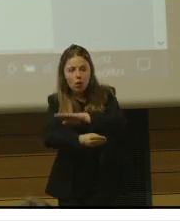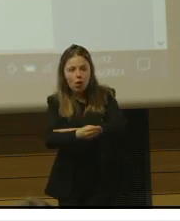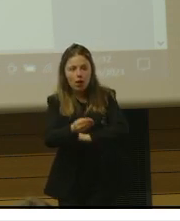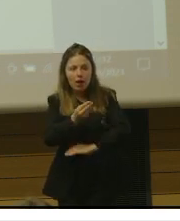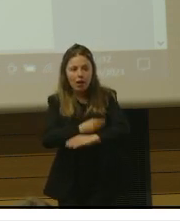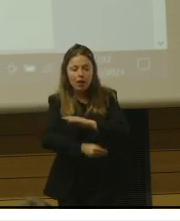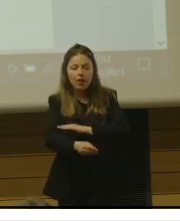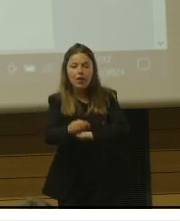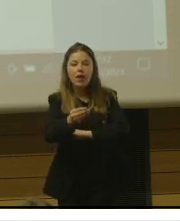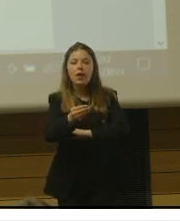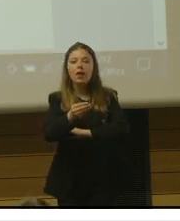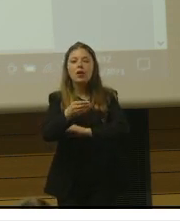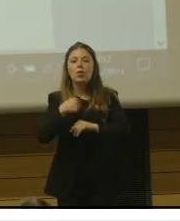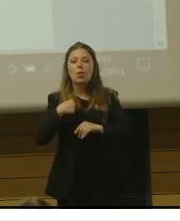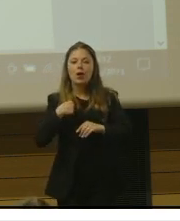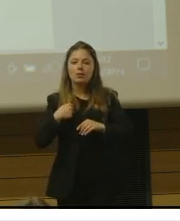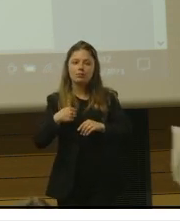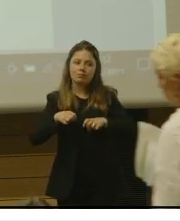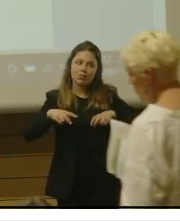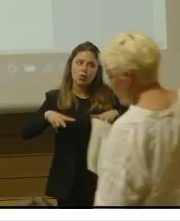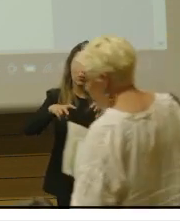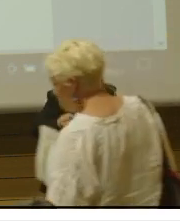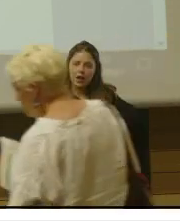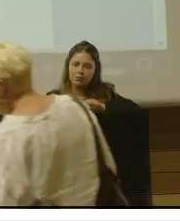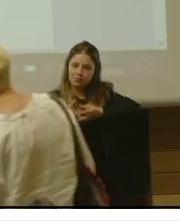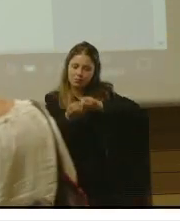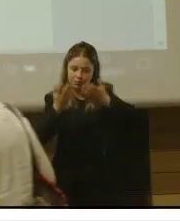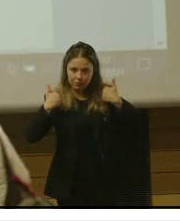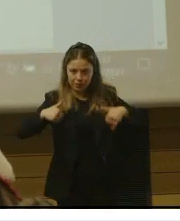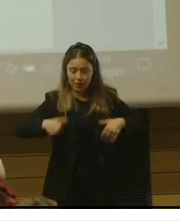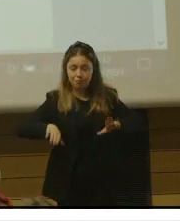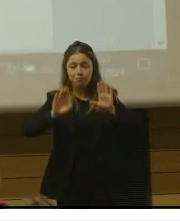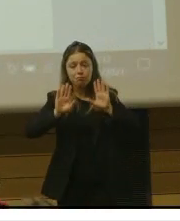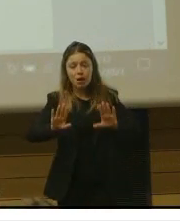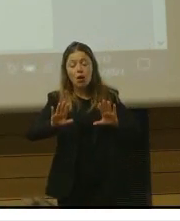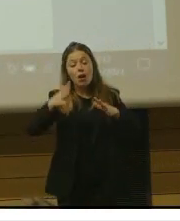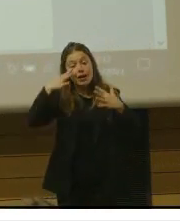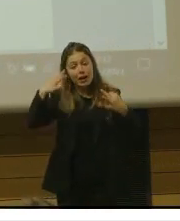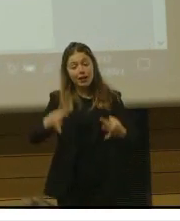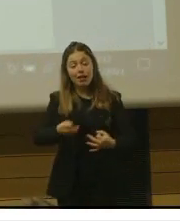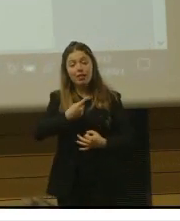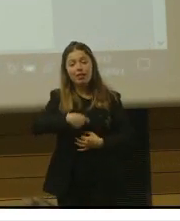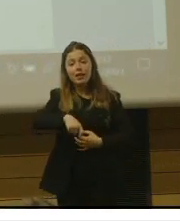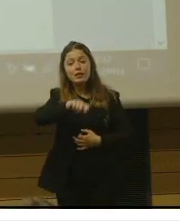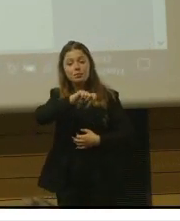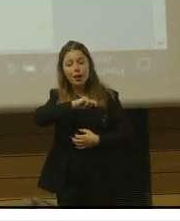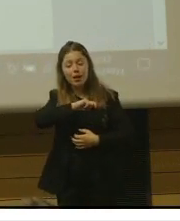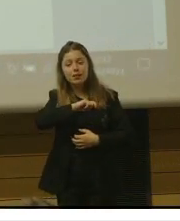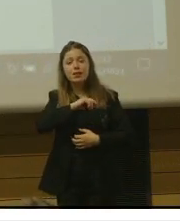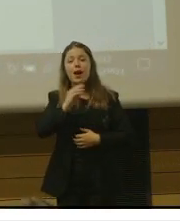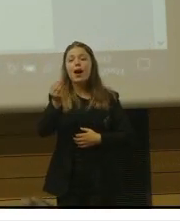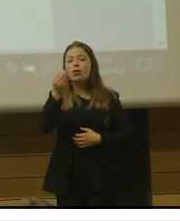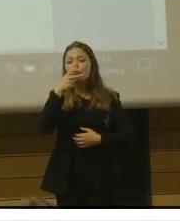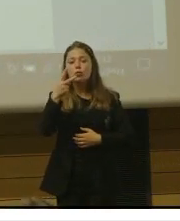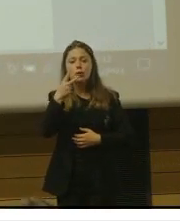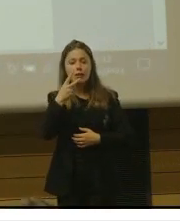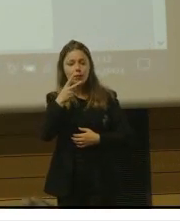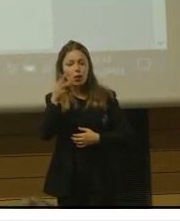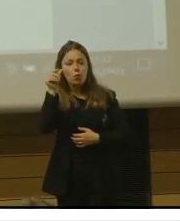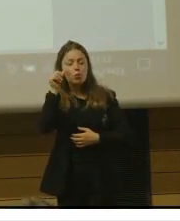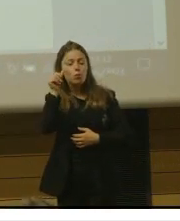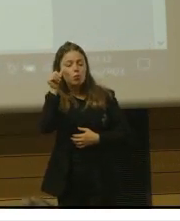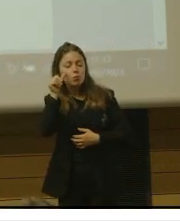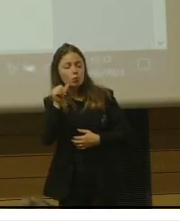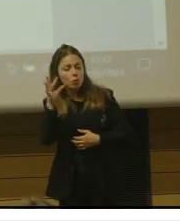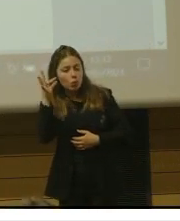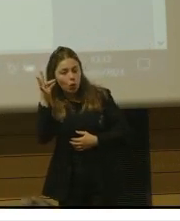tanto, ya me han introducido bastante, ¿no?, lo que yo os quería comentar. La realidad es que en España el consumo de tabaco en mujeres embarazadas